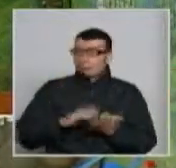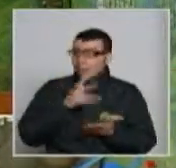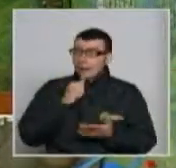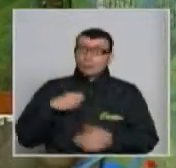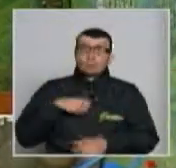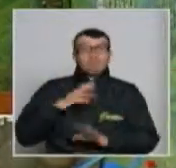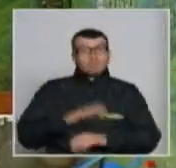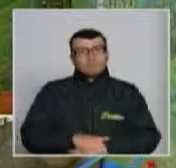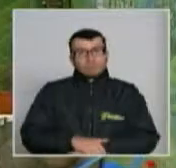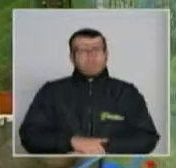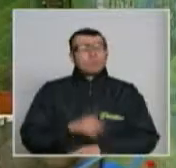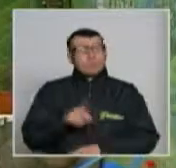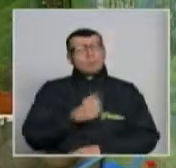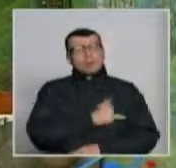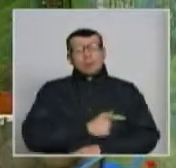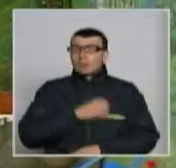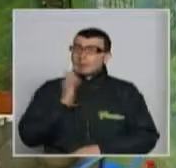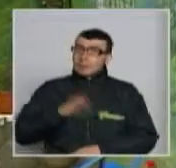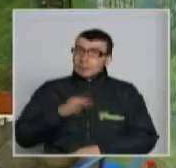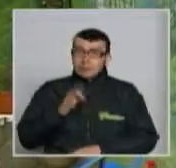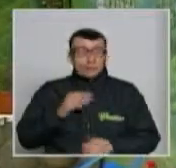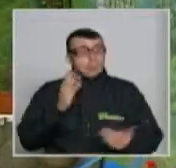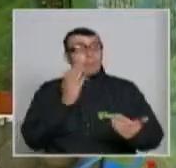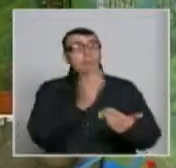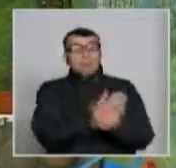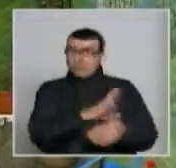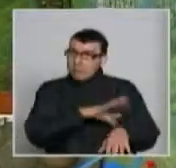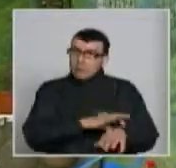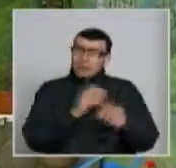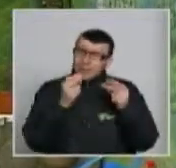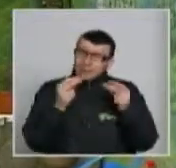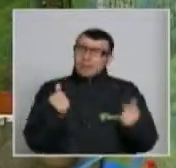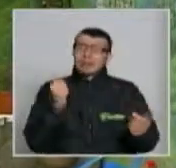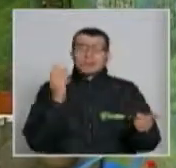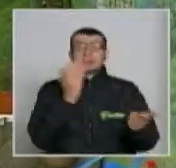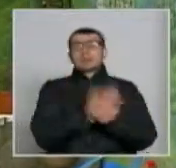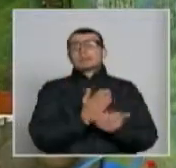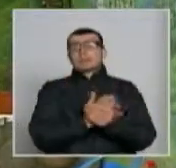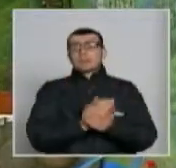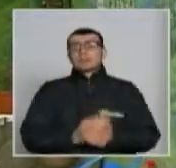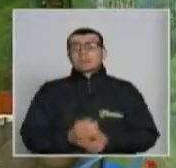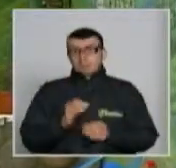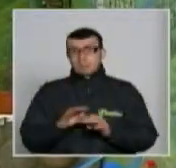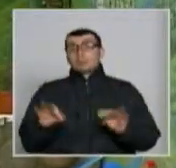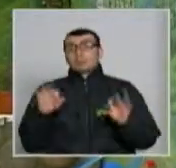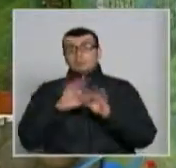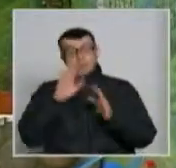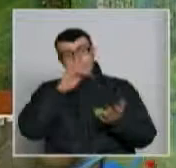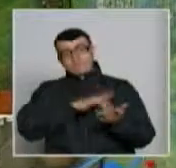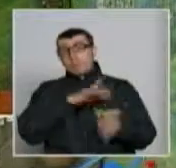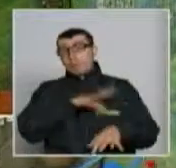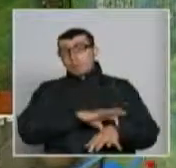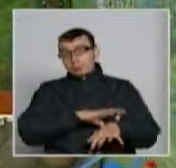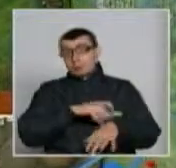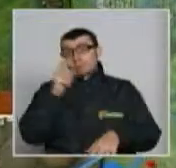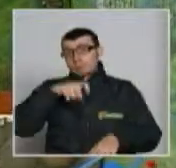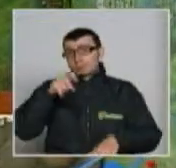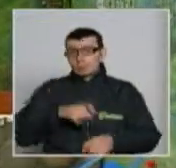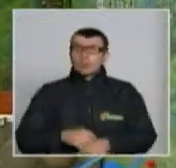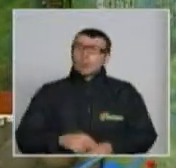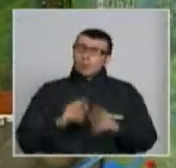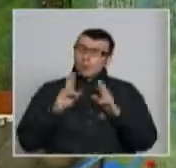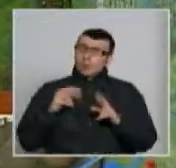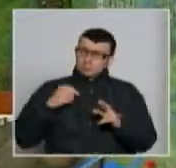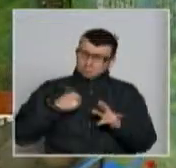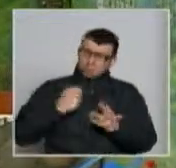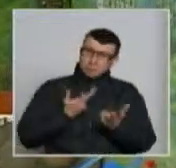eso siempre la evaluación clínica, la prevención a través de la consulta médica. Esperamos que todos estos